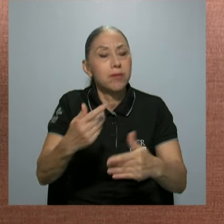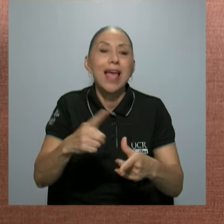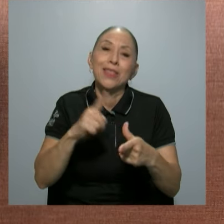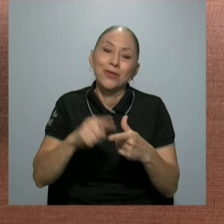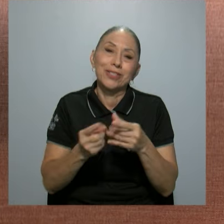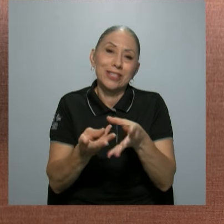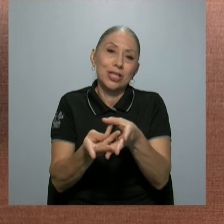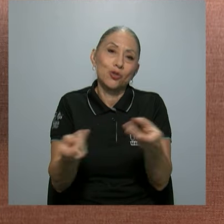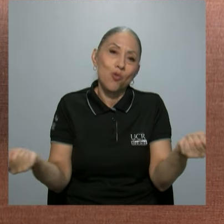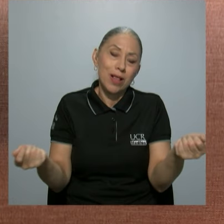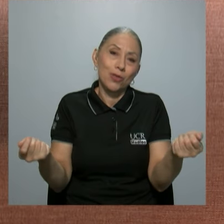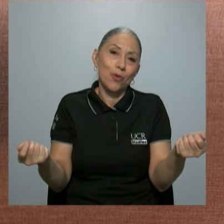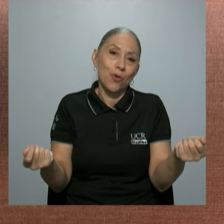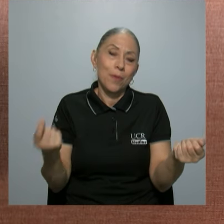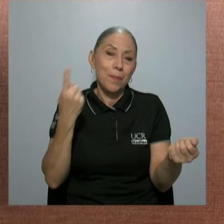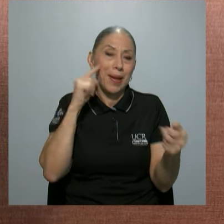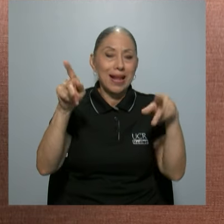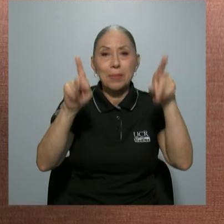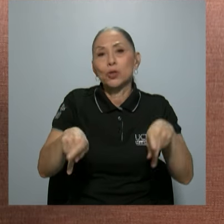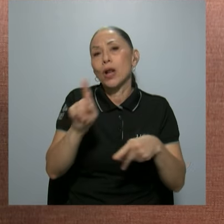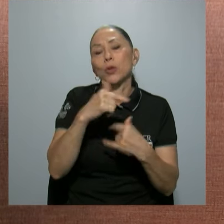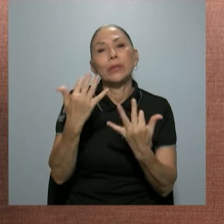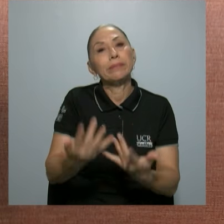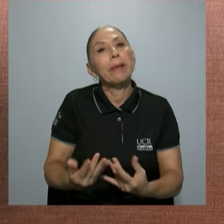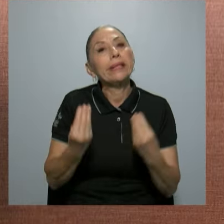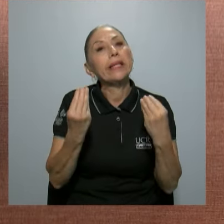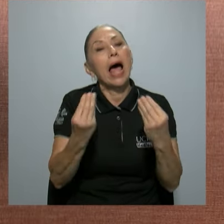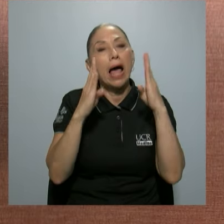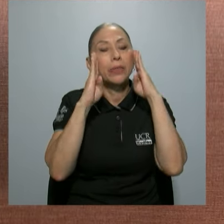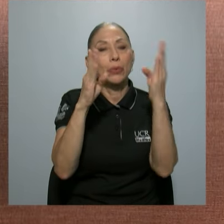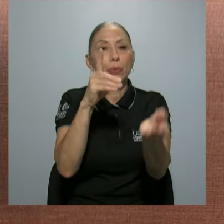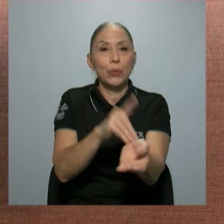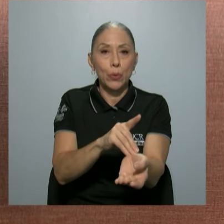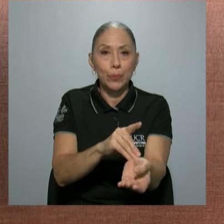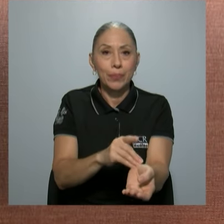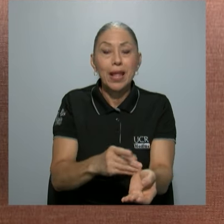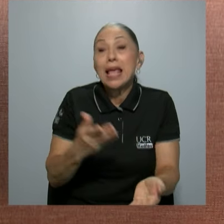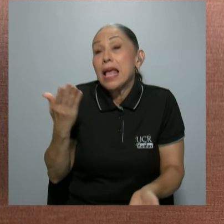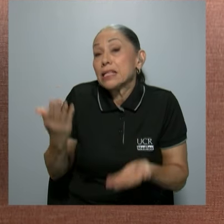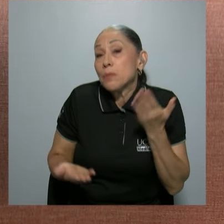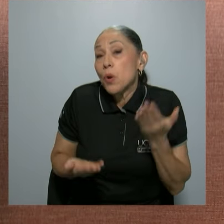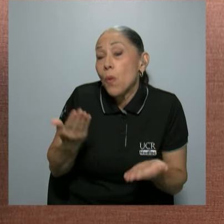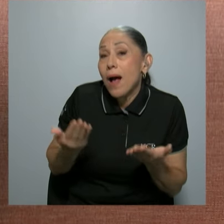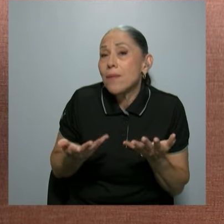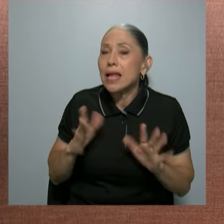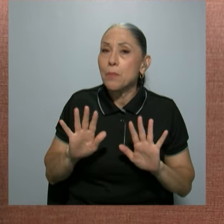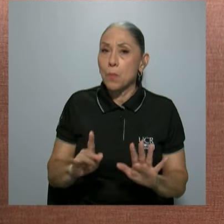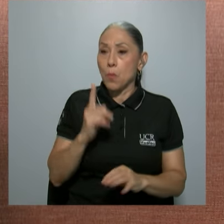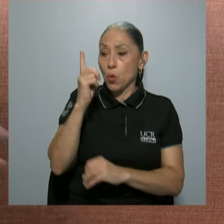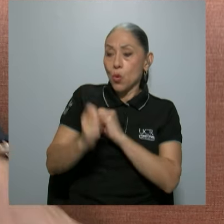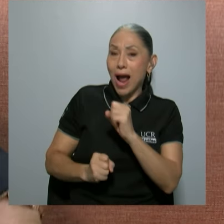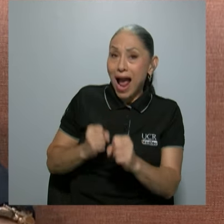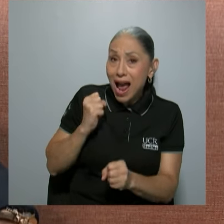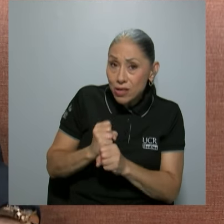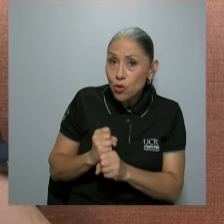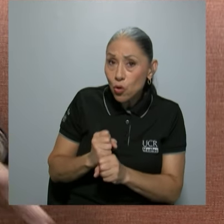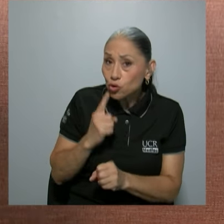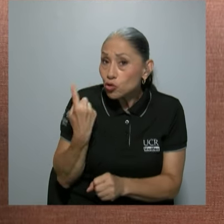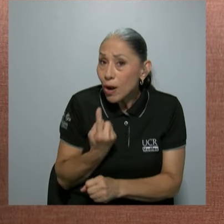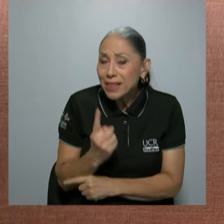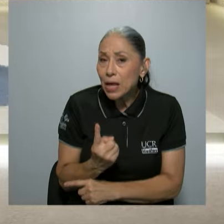de las listas de espera. Es probable que pueda, por un año, nada más por un año, buscarse. Nosotros